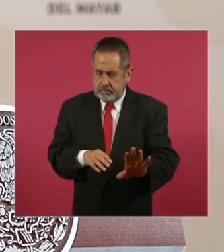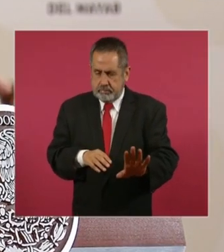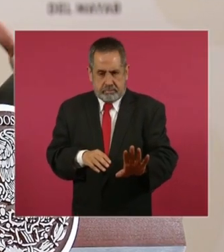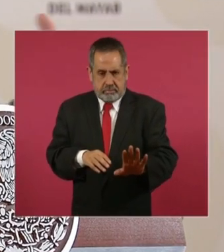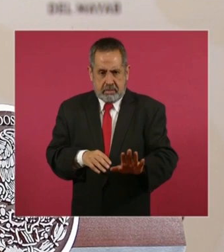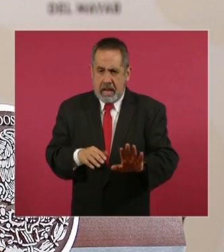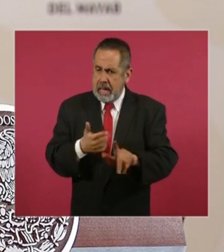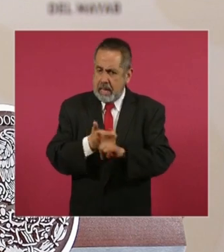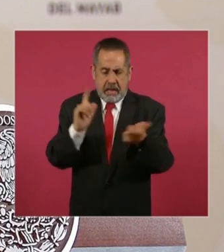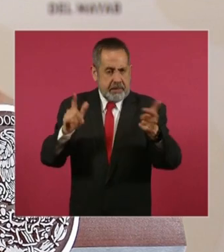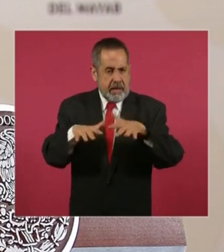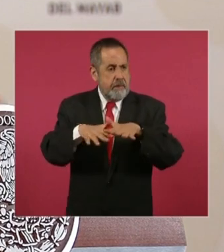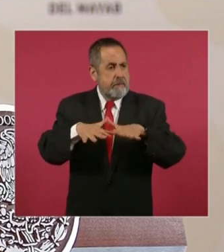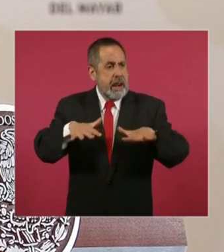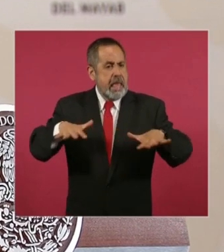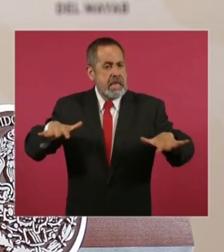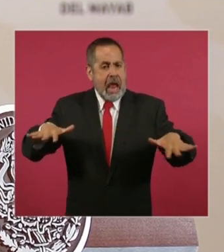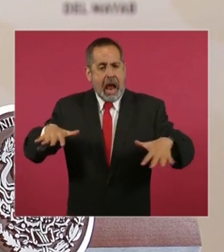Ahora,